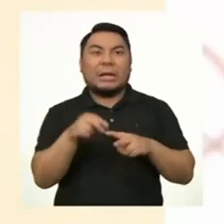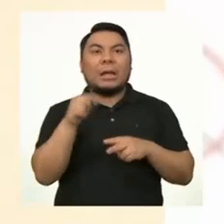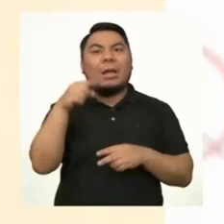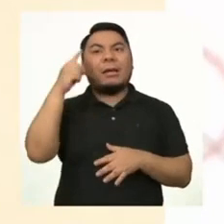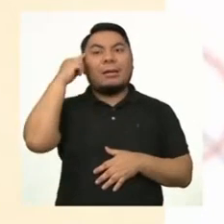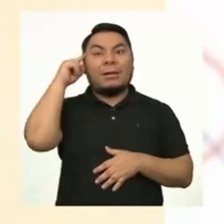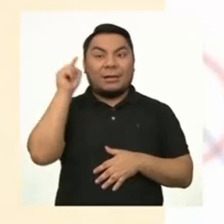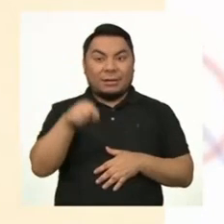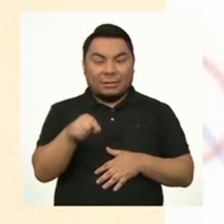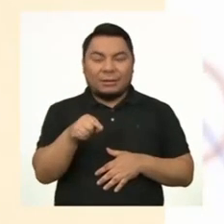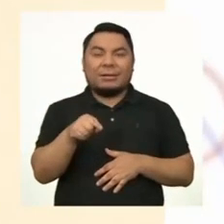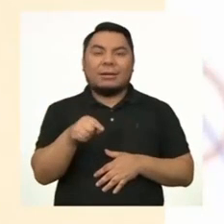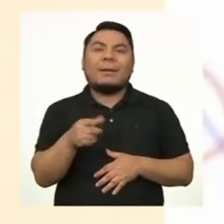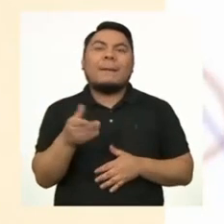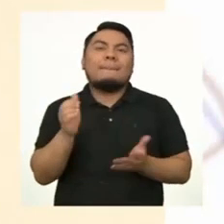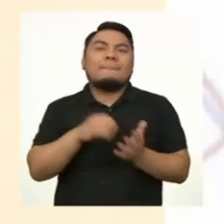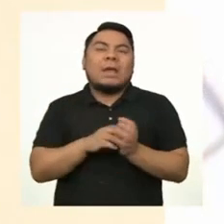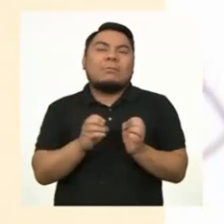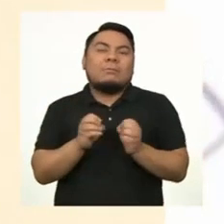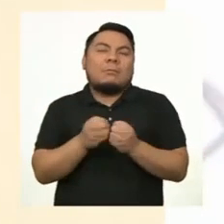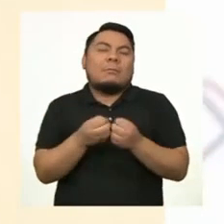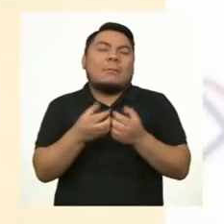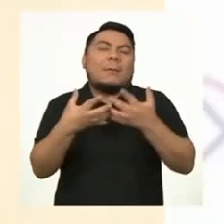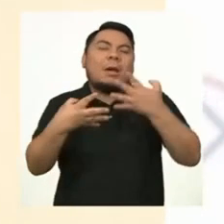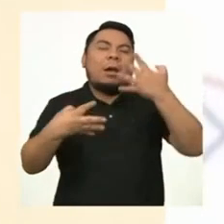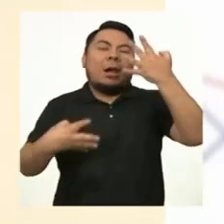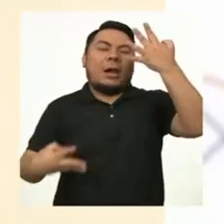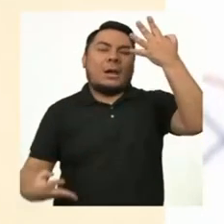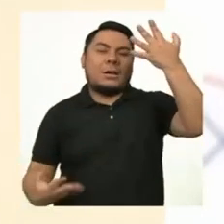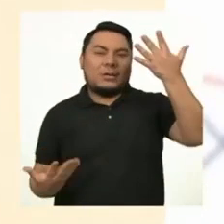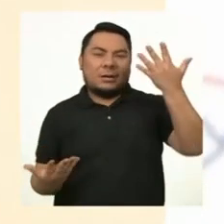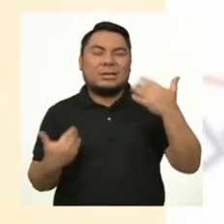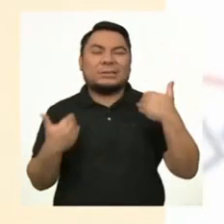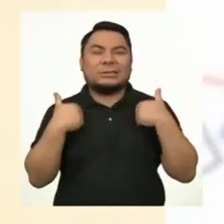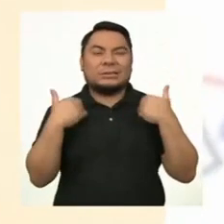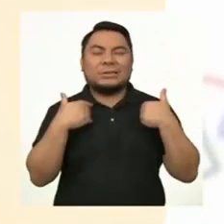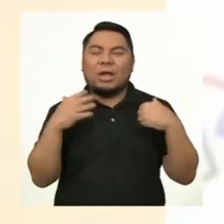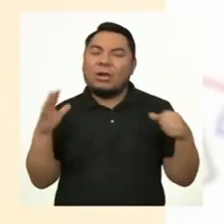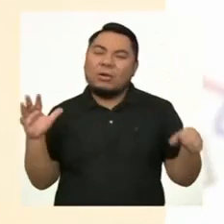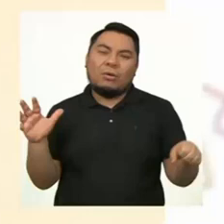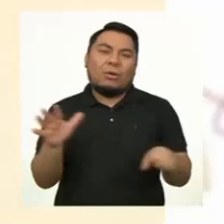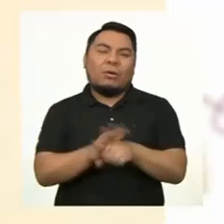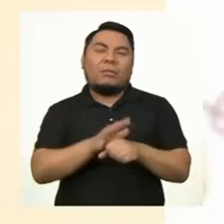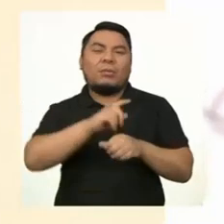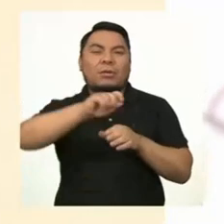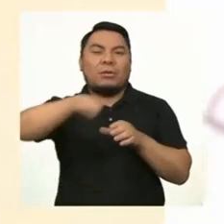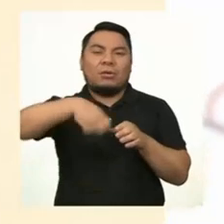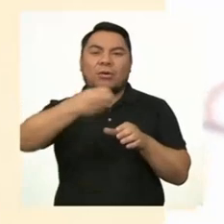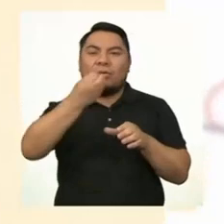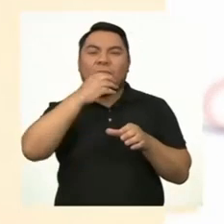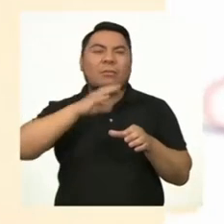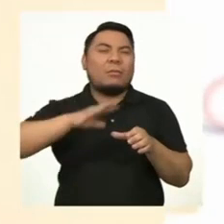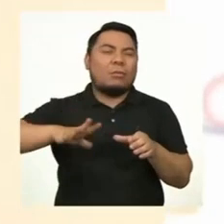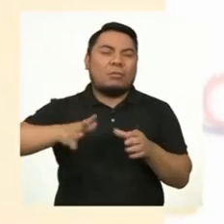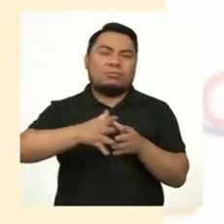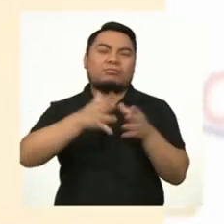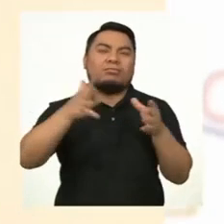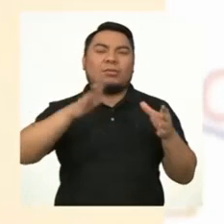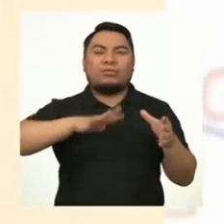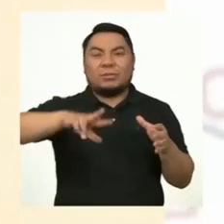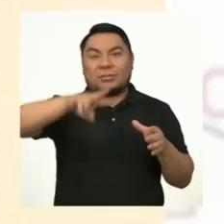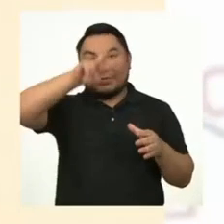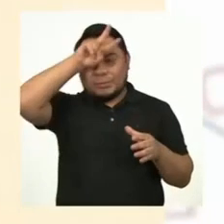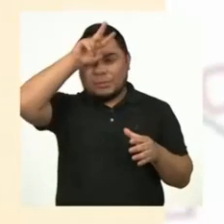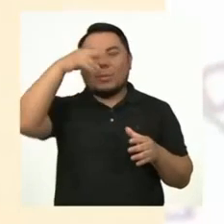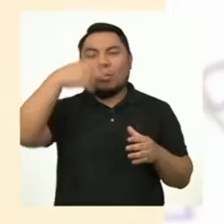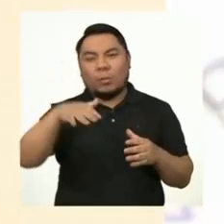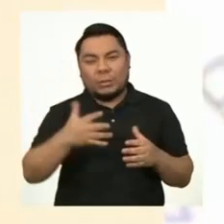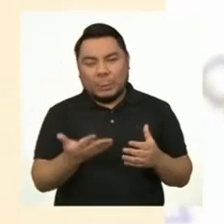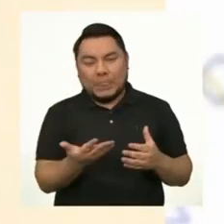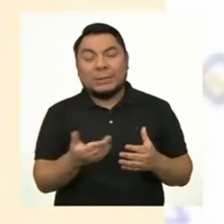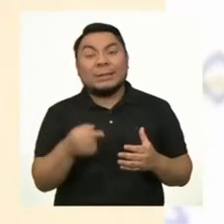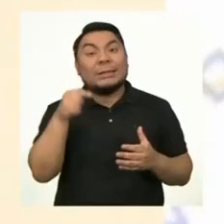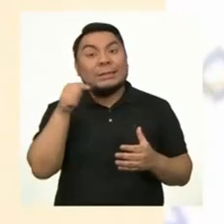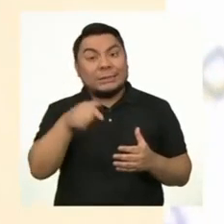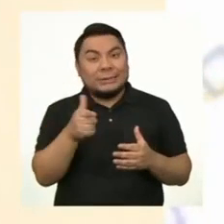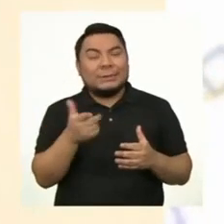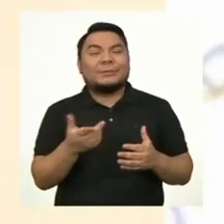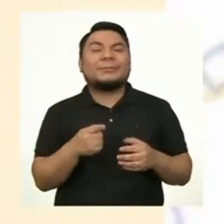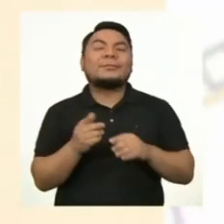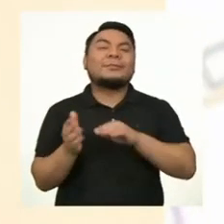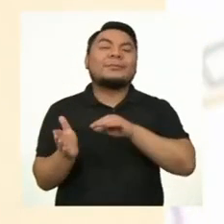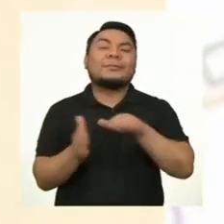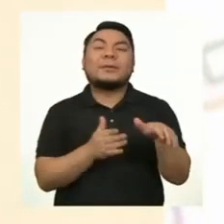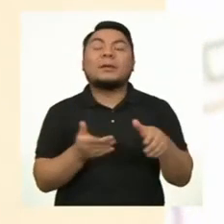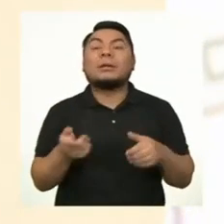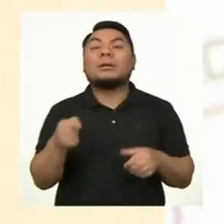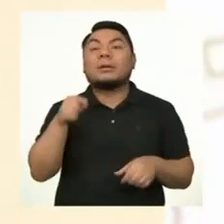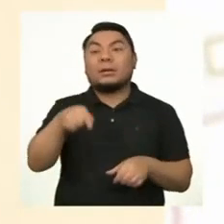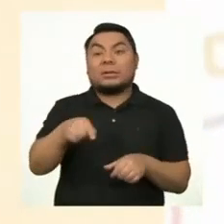idea es más amplia y corresponde al tema general de la gastronomía en todo el Perú. En cambio,